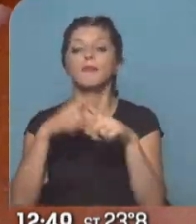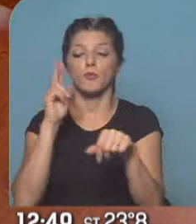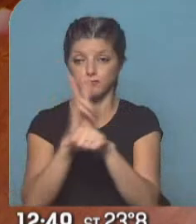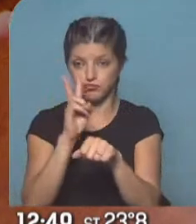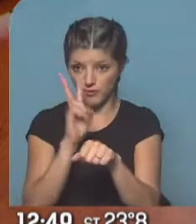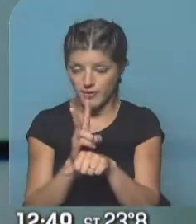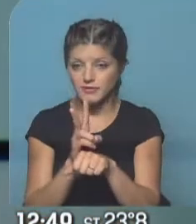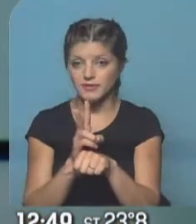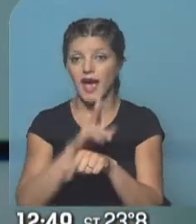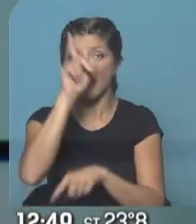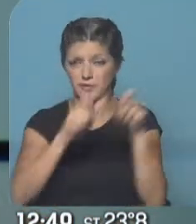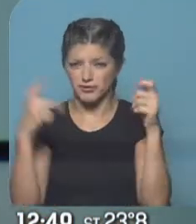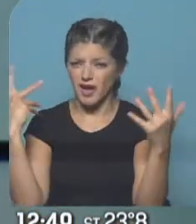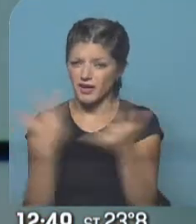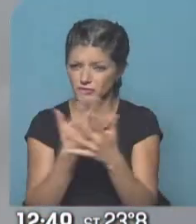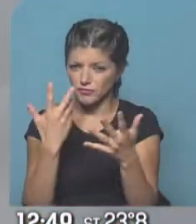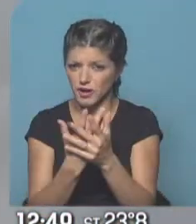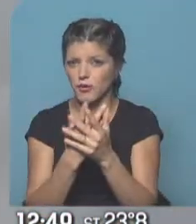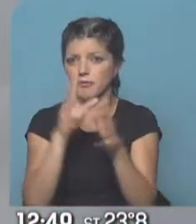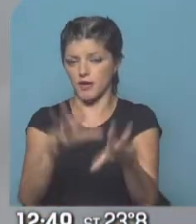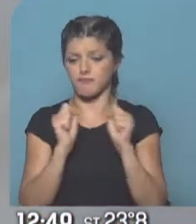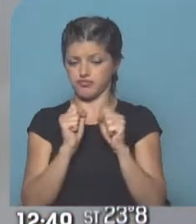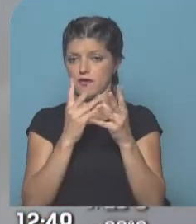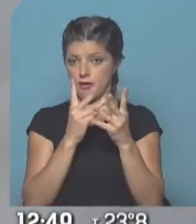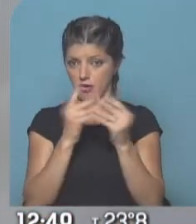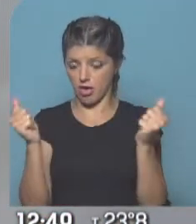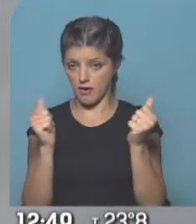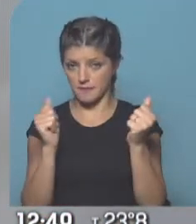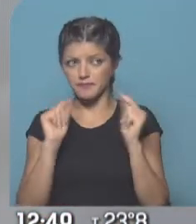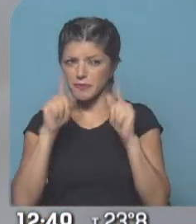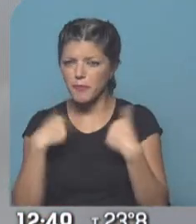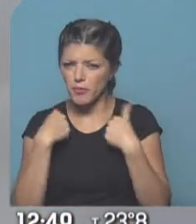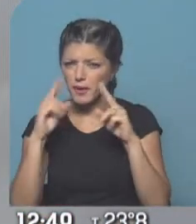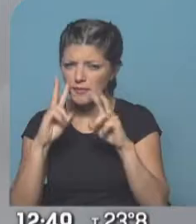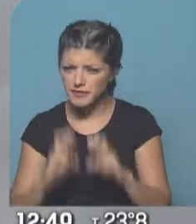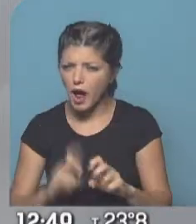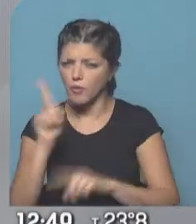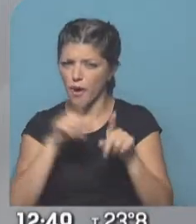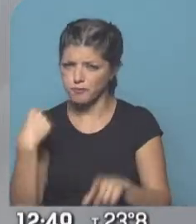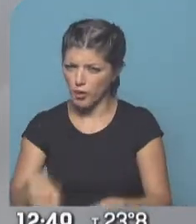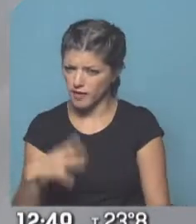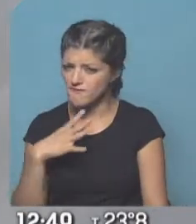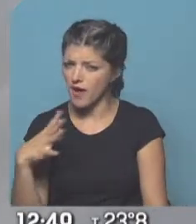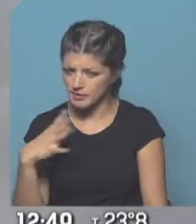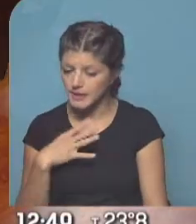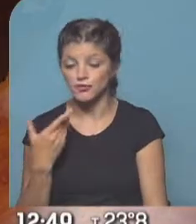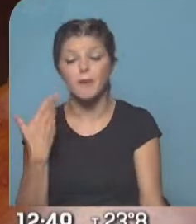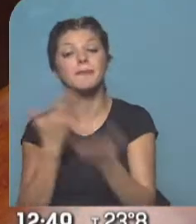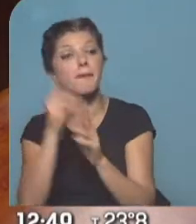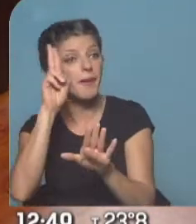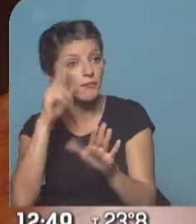Personas Afectadas por Desapariciones Forzadas, para poder también investigar hechos que no han sido investigados. Todo este proceso, que de alguna